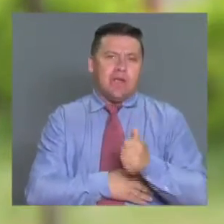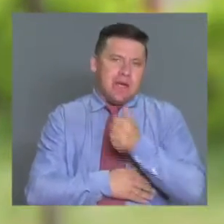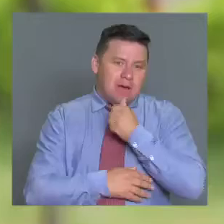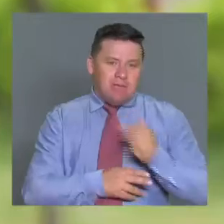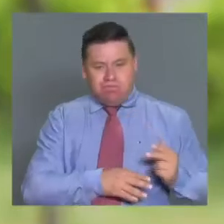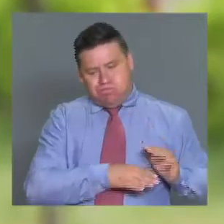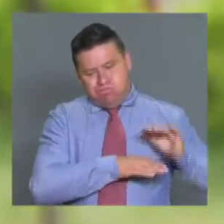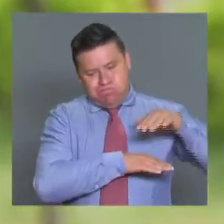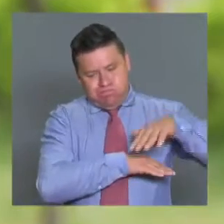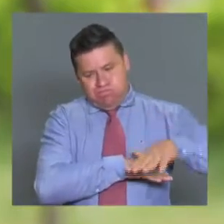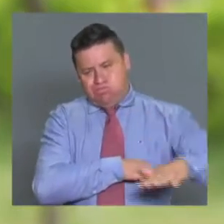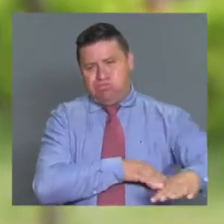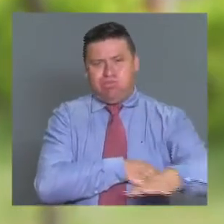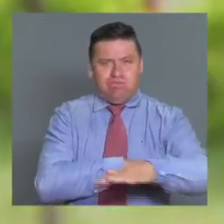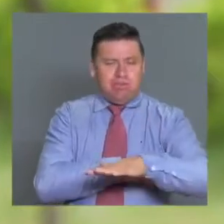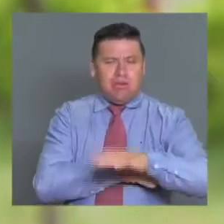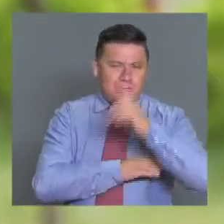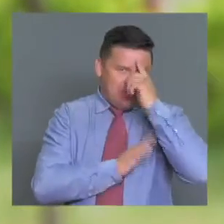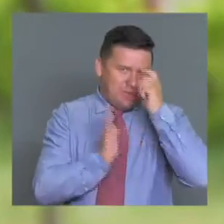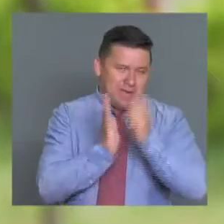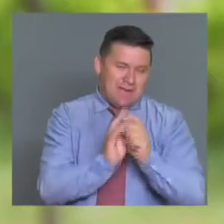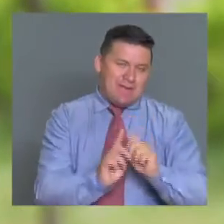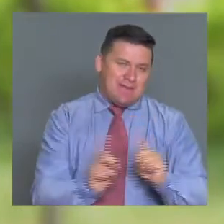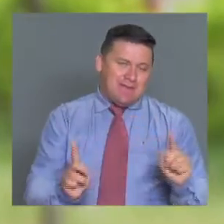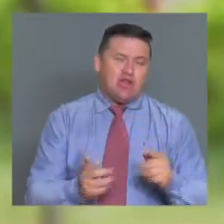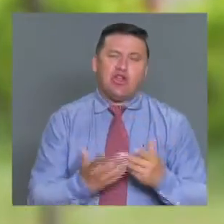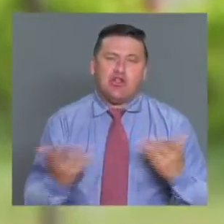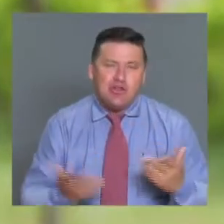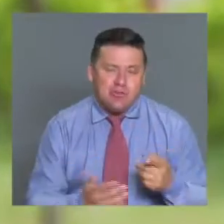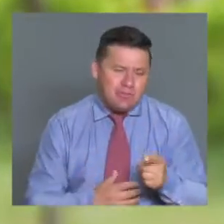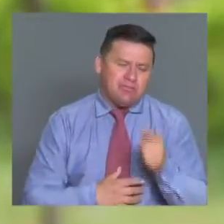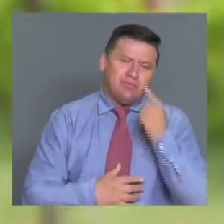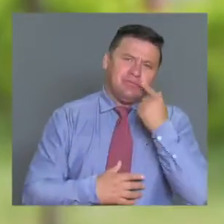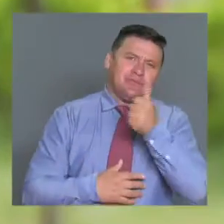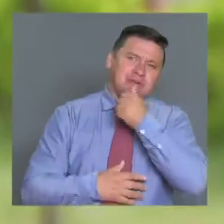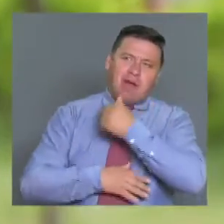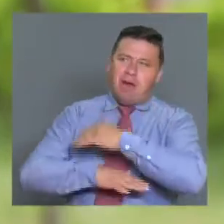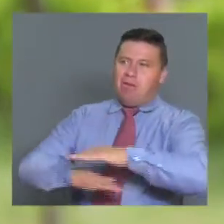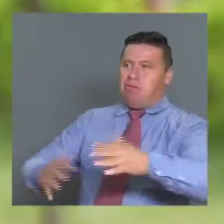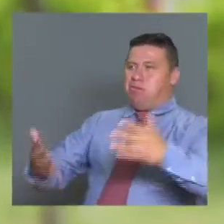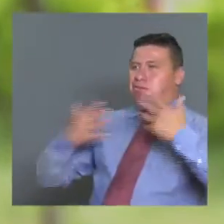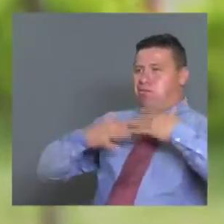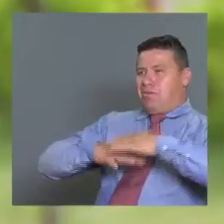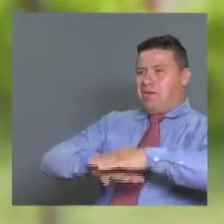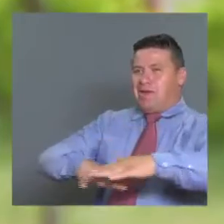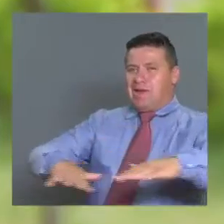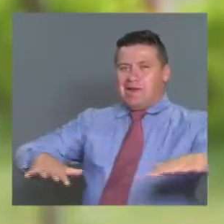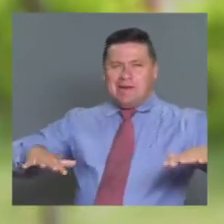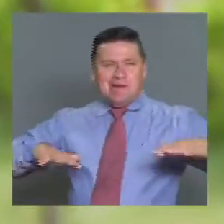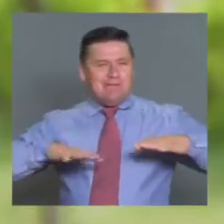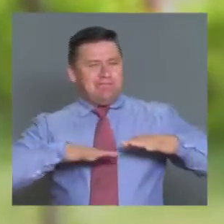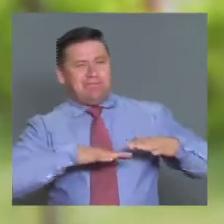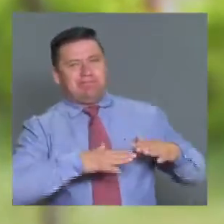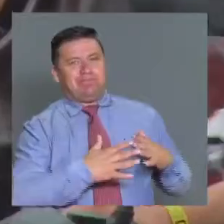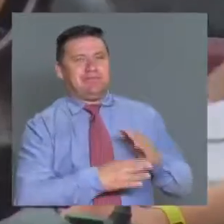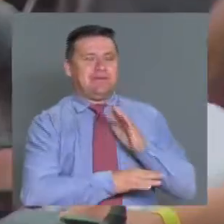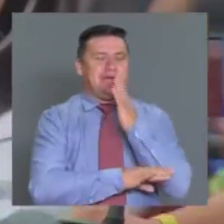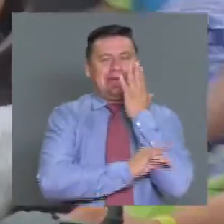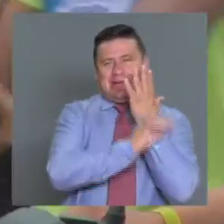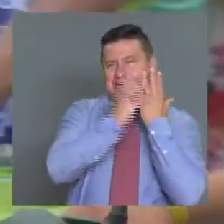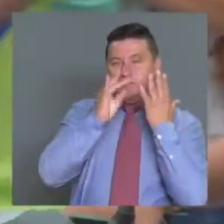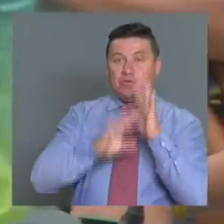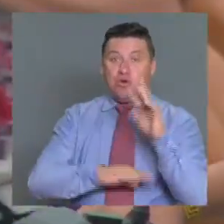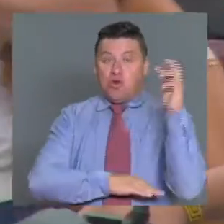hídrica pero ya con una connotación diferente donde podemos mirar muchas playas podemos mirar muchos senderos la parte ecológica